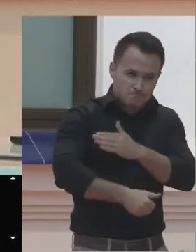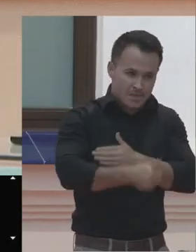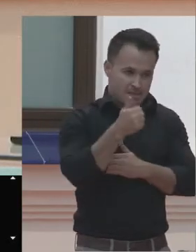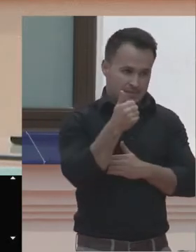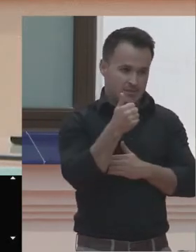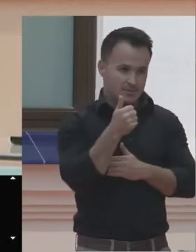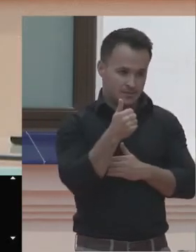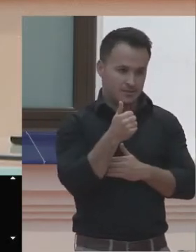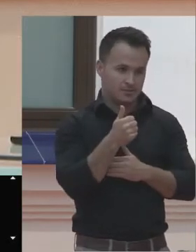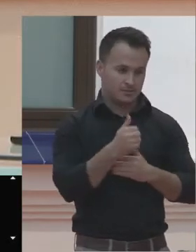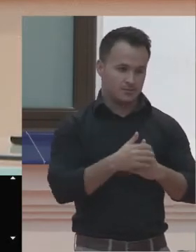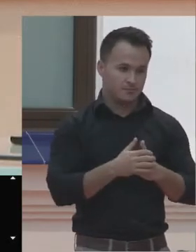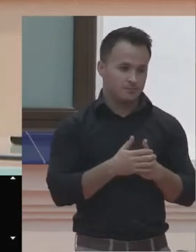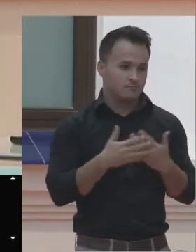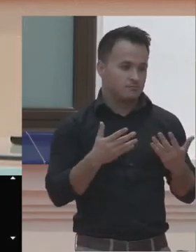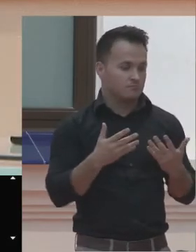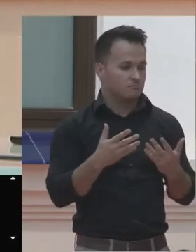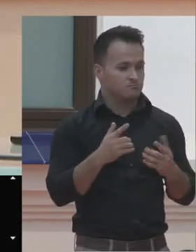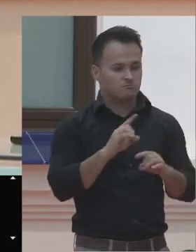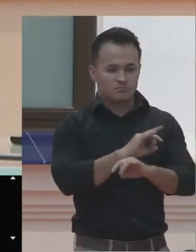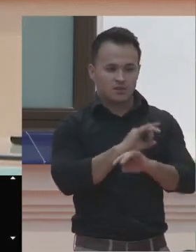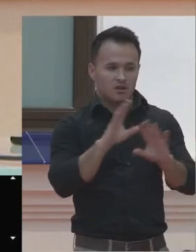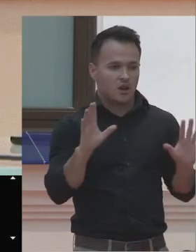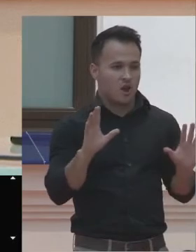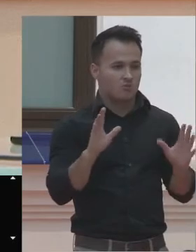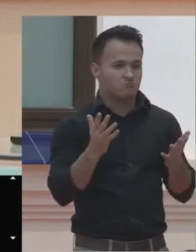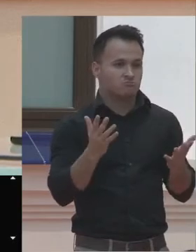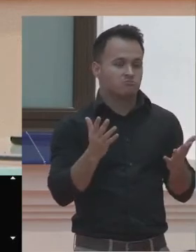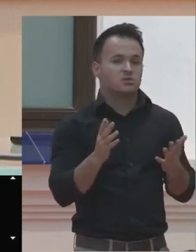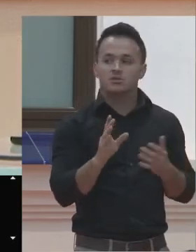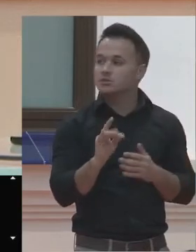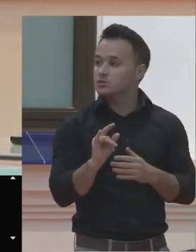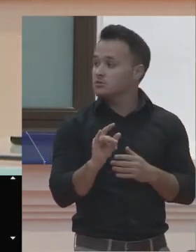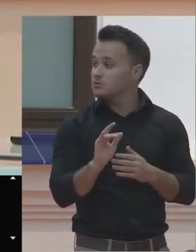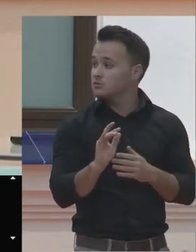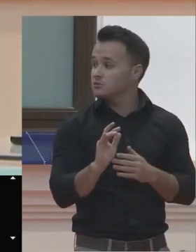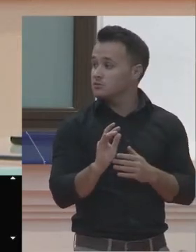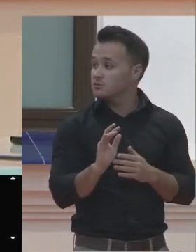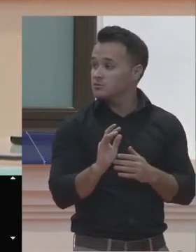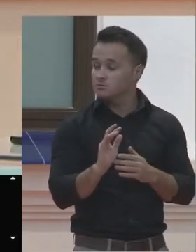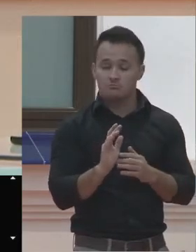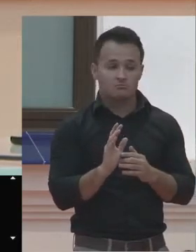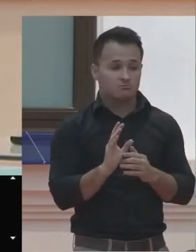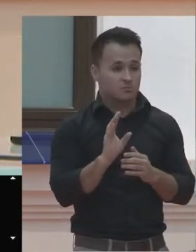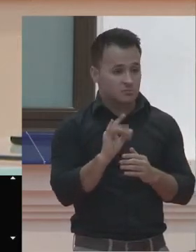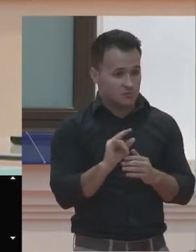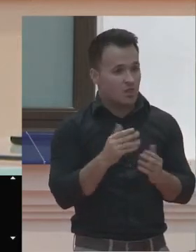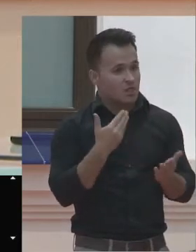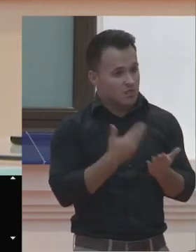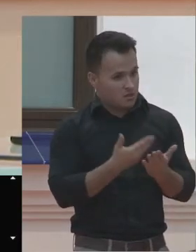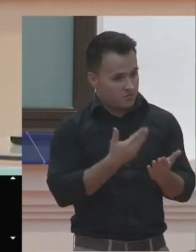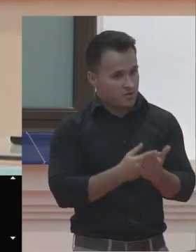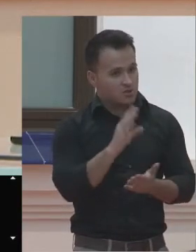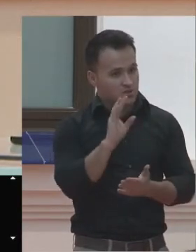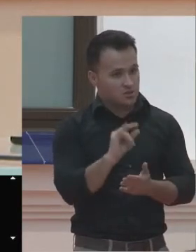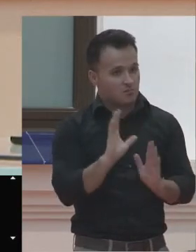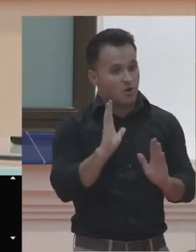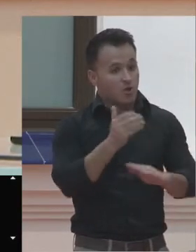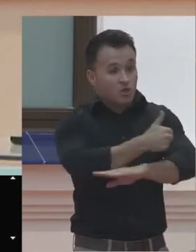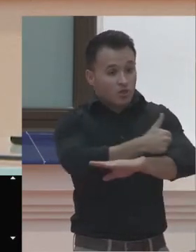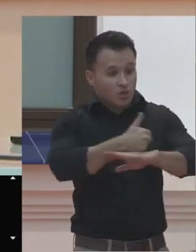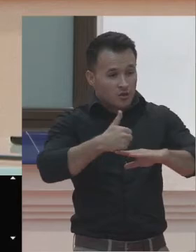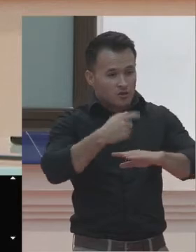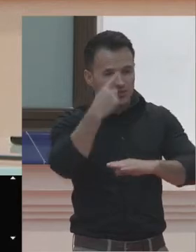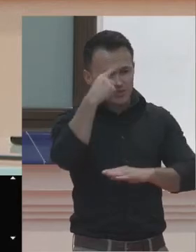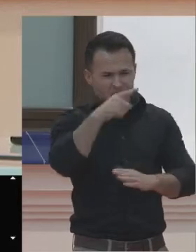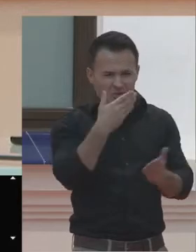dar un pasito más. Por supuesto, la certificación, sí, pero el ciudadano sabe qué es